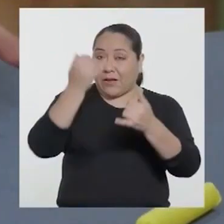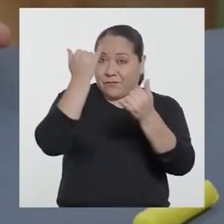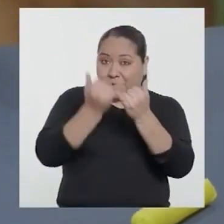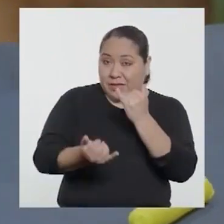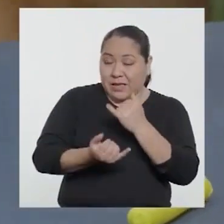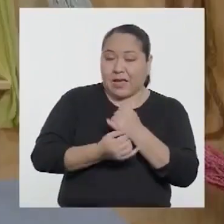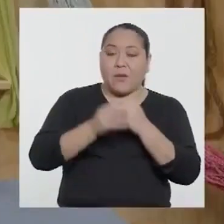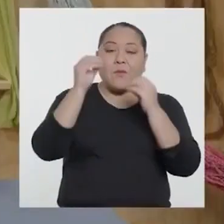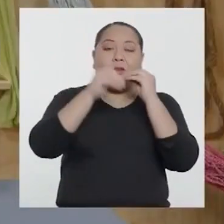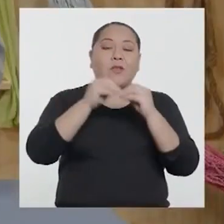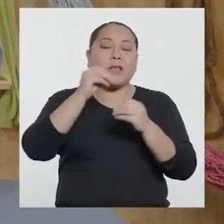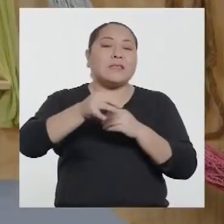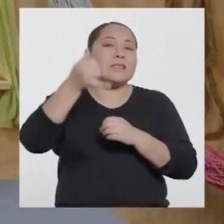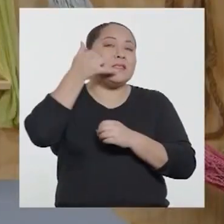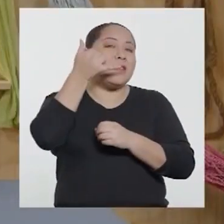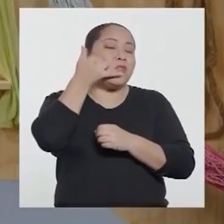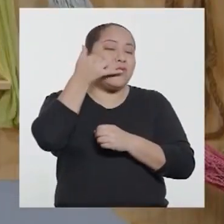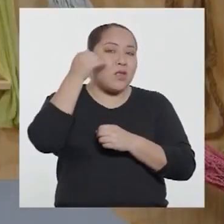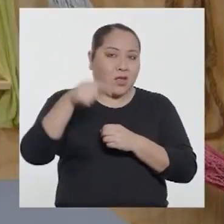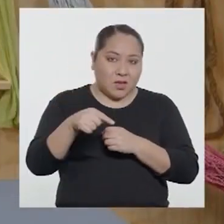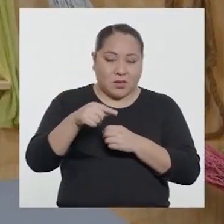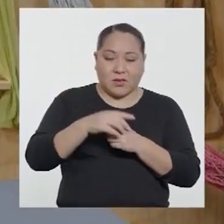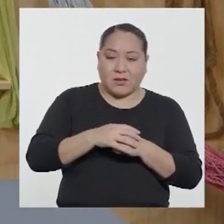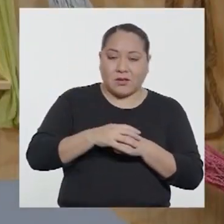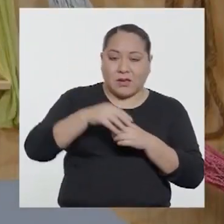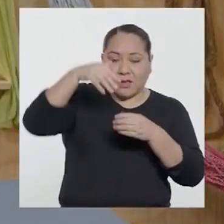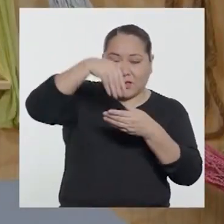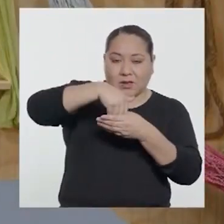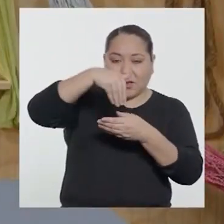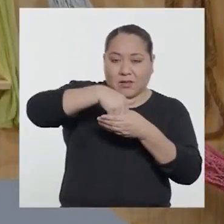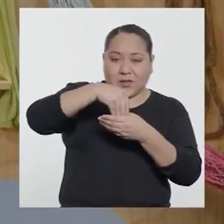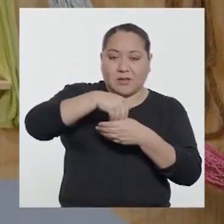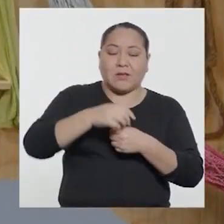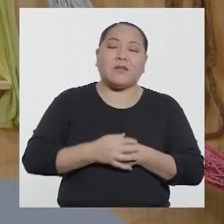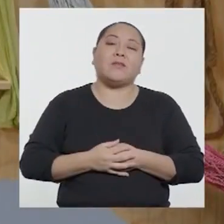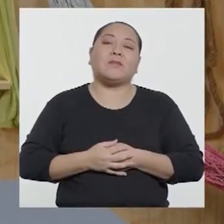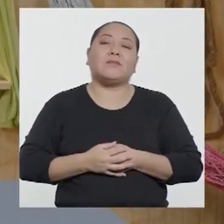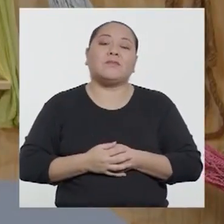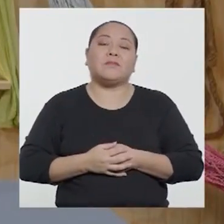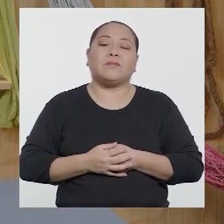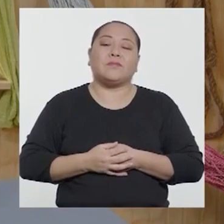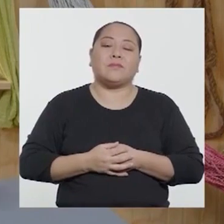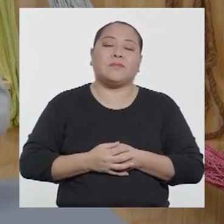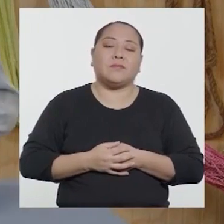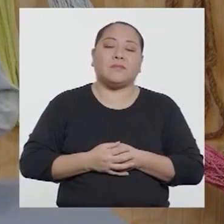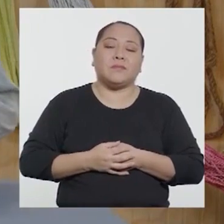Por último, colocamos el celular en la ranura que cortamos en el centro.